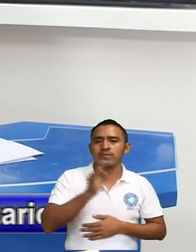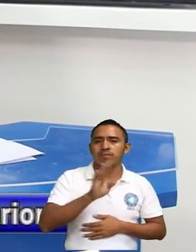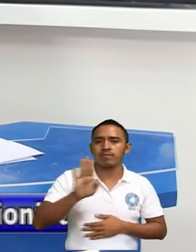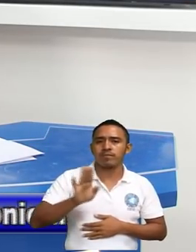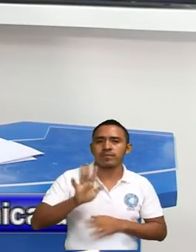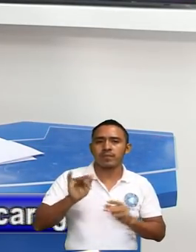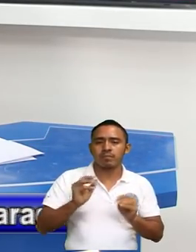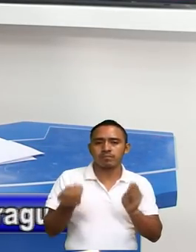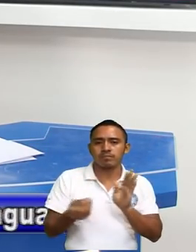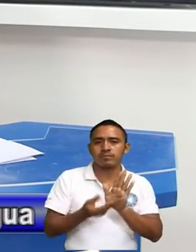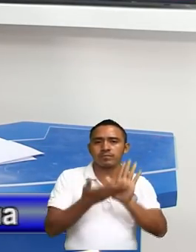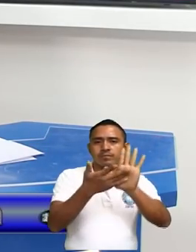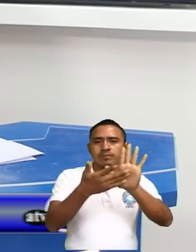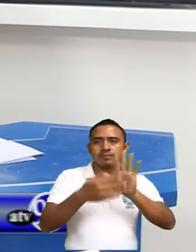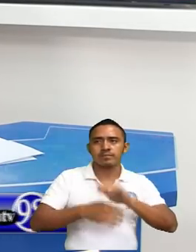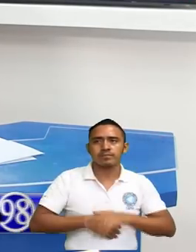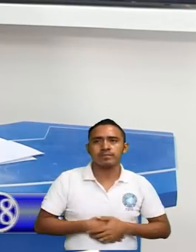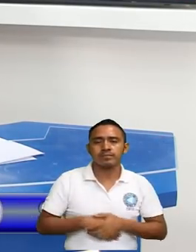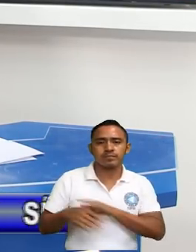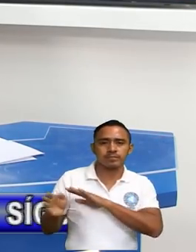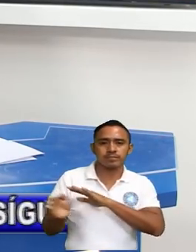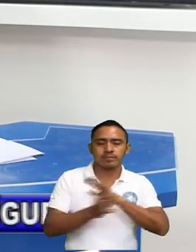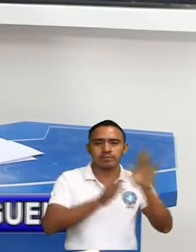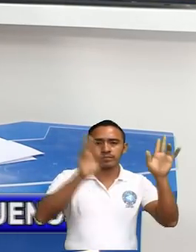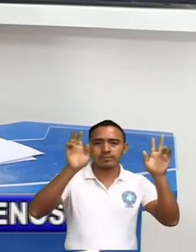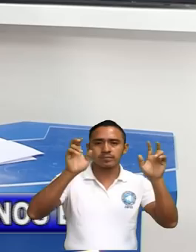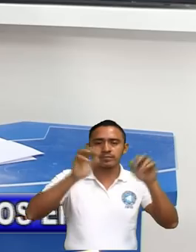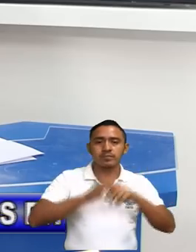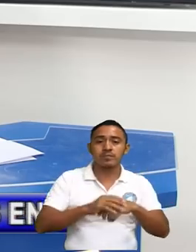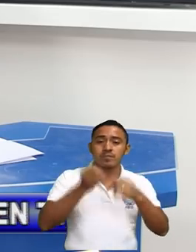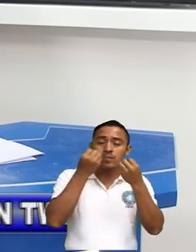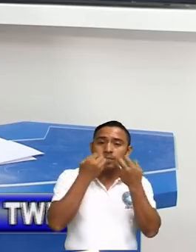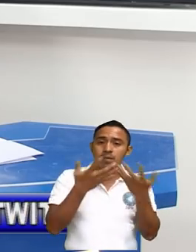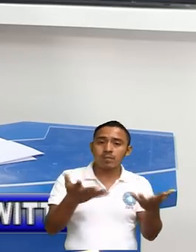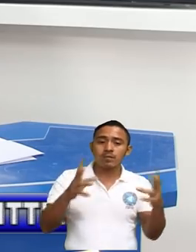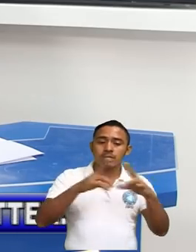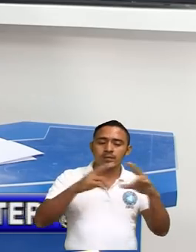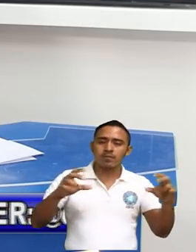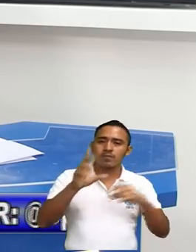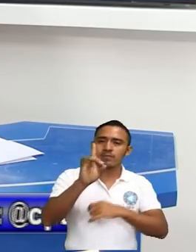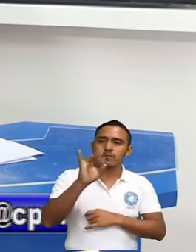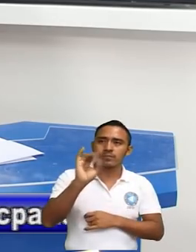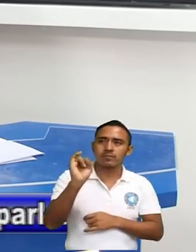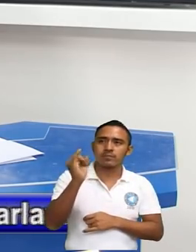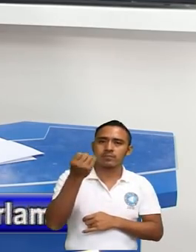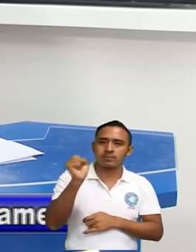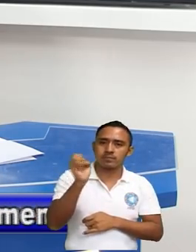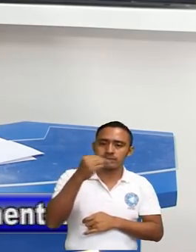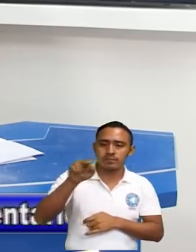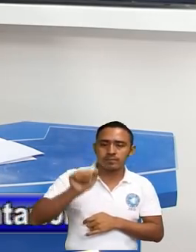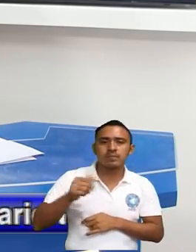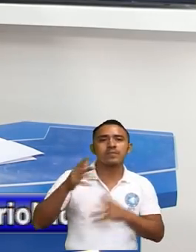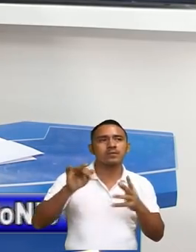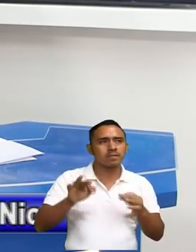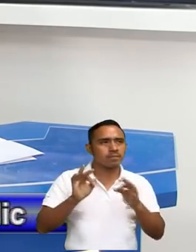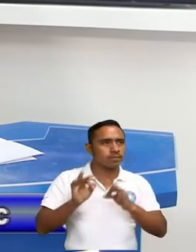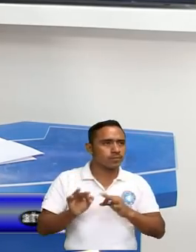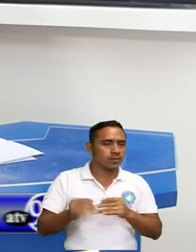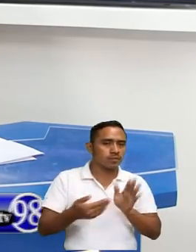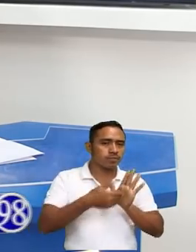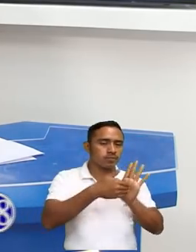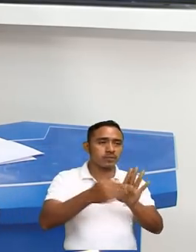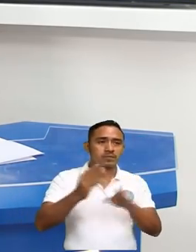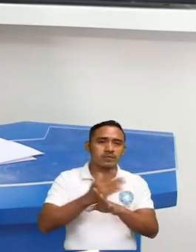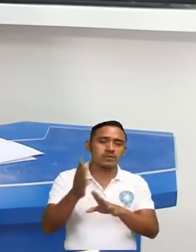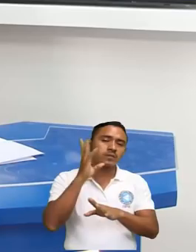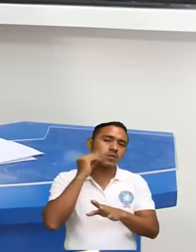donde ya está publicado. Cambiamos de tema y ahora les informamos que Nicaragua Diseña es la plataforma que se ha caracterizado por proyectar los